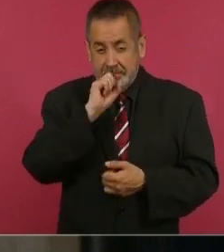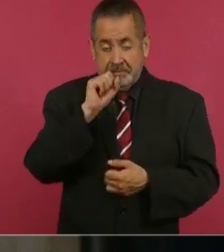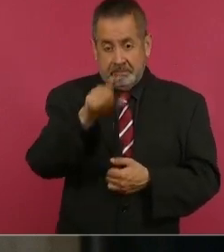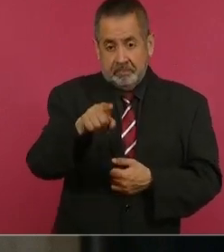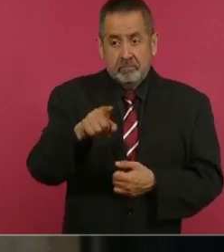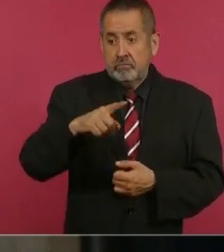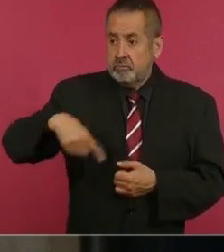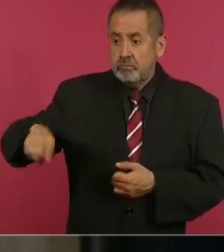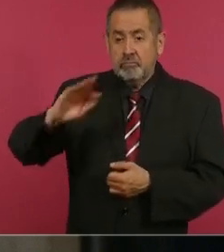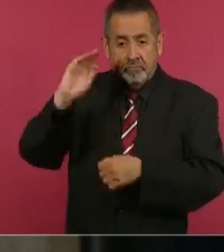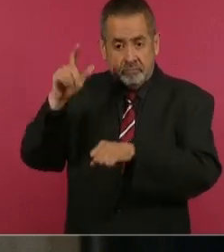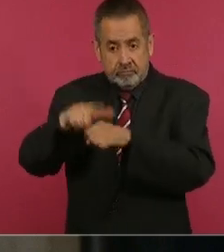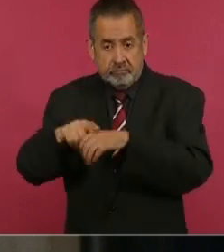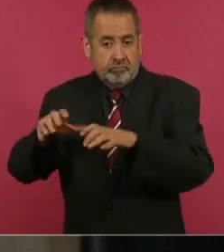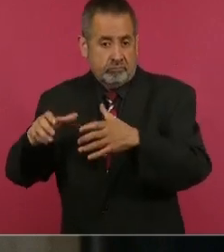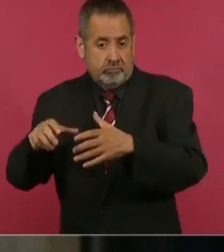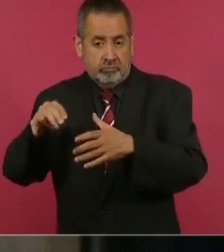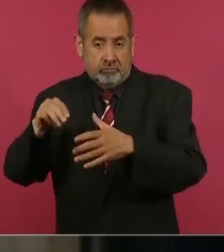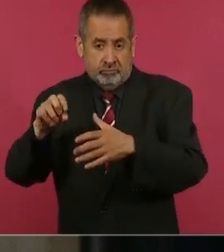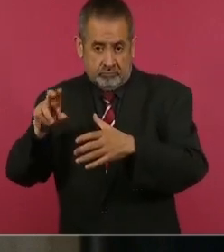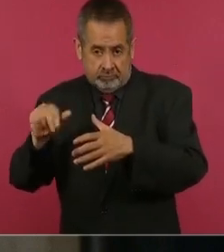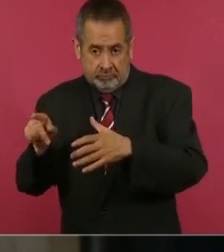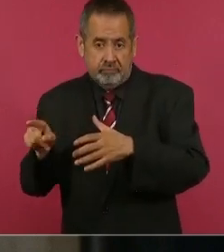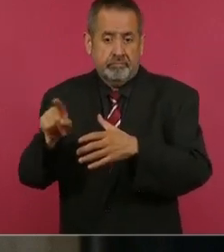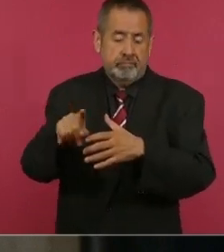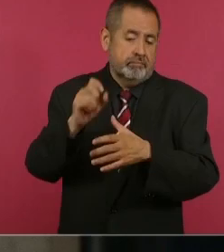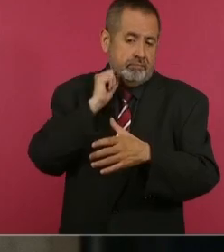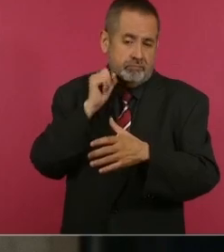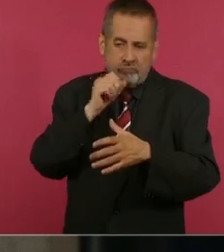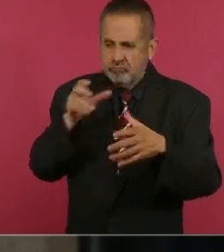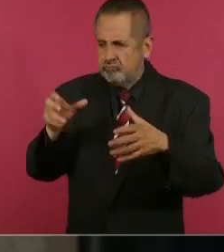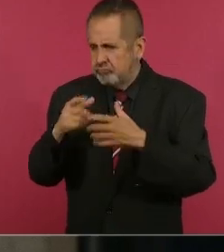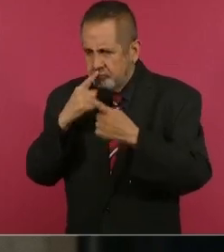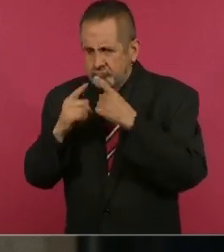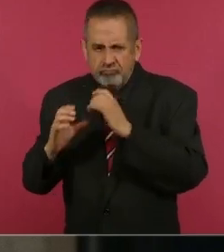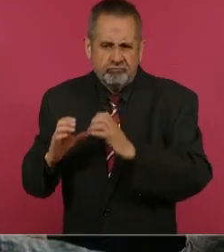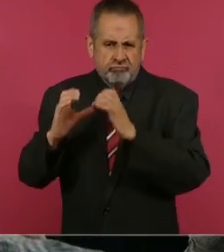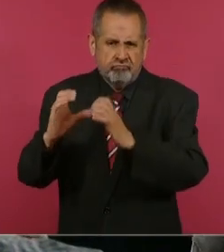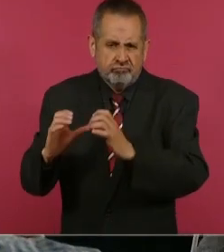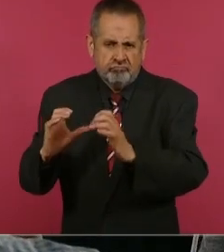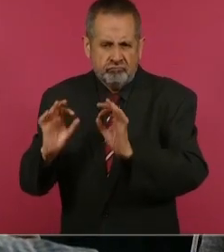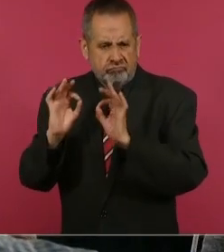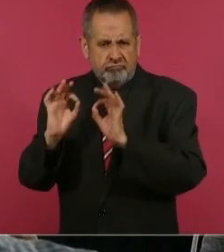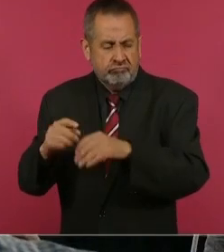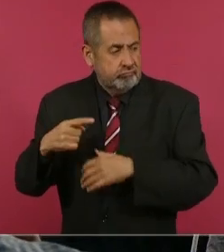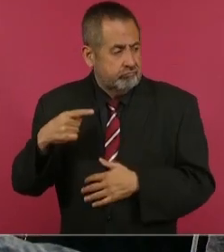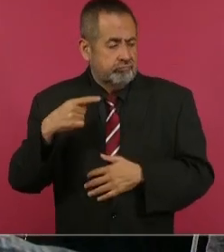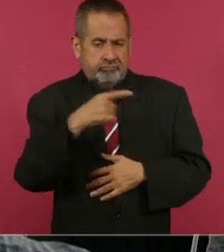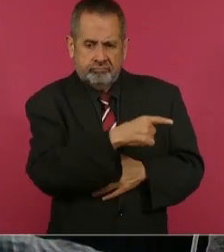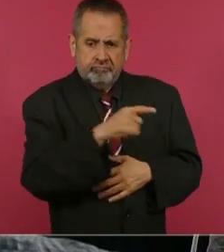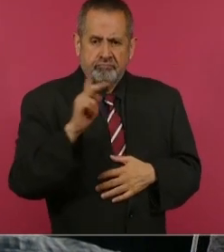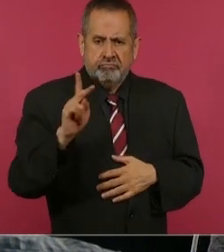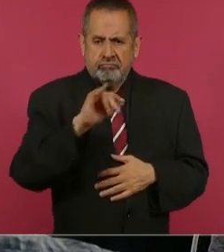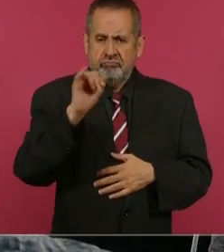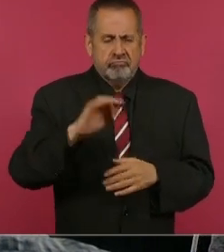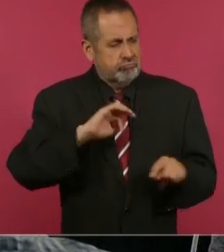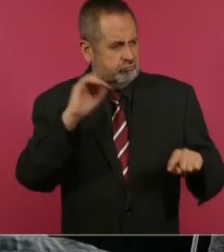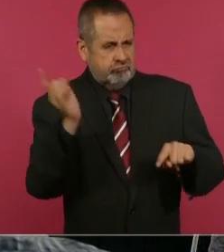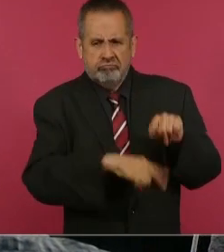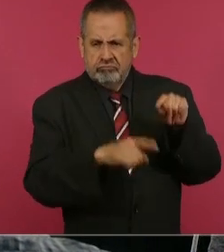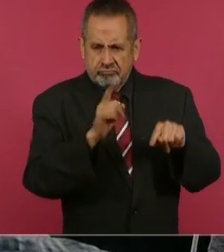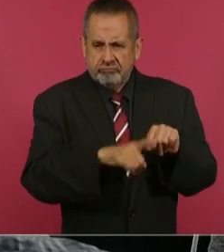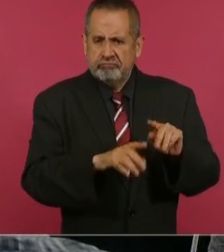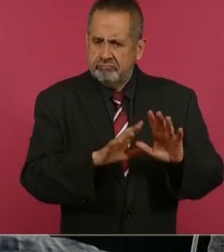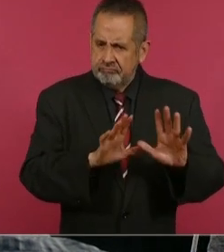diputados federales de Morena, ahora los senadores, han cuidado eliminar los privilegios del Poder Judicial,